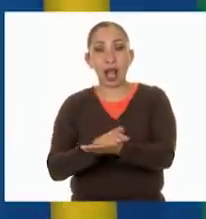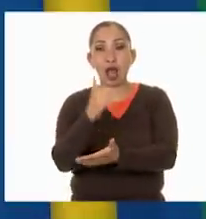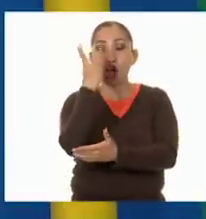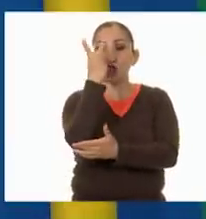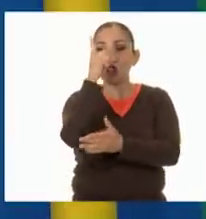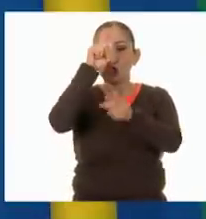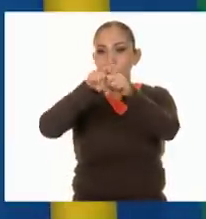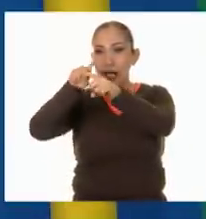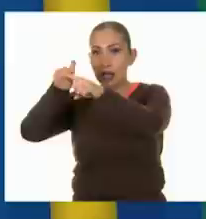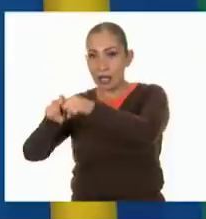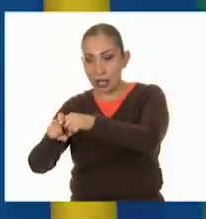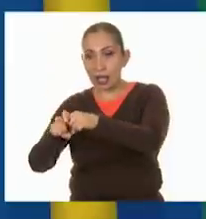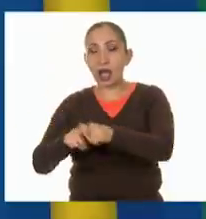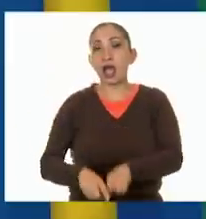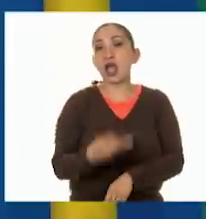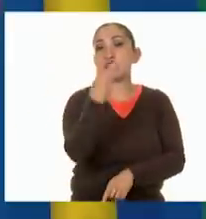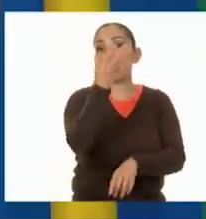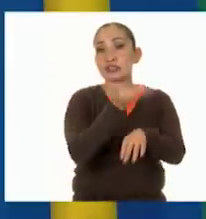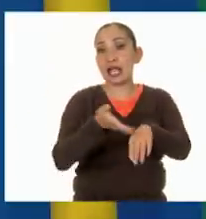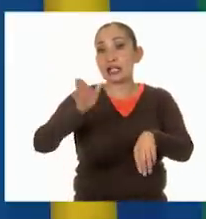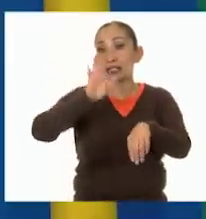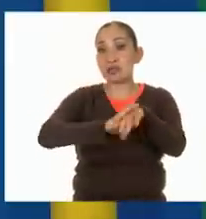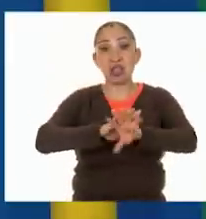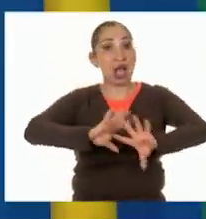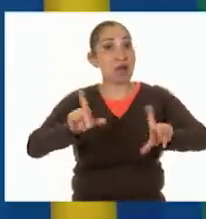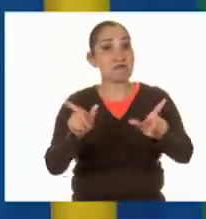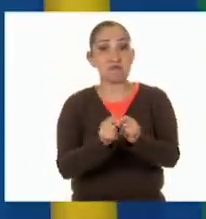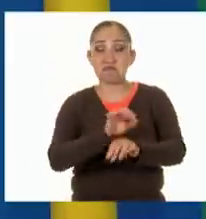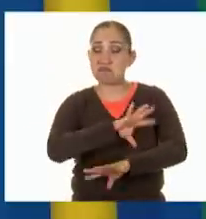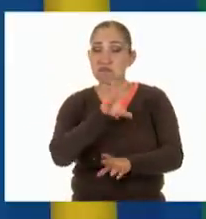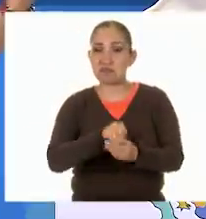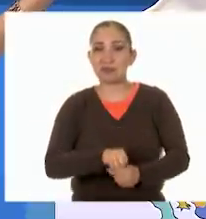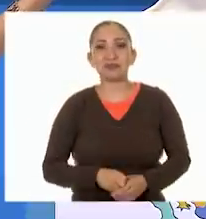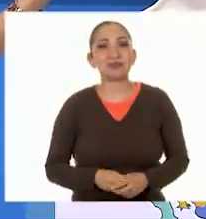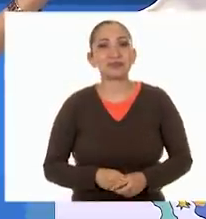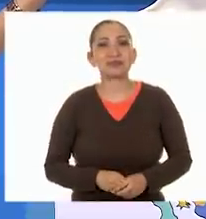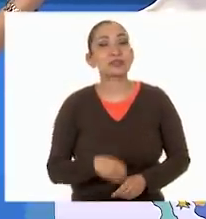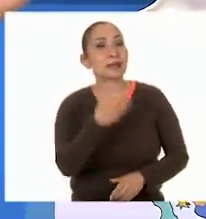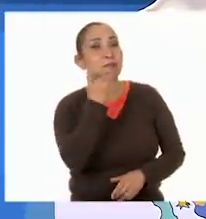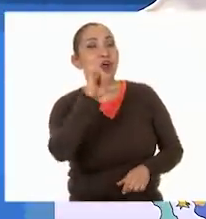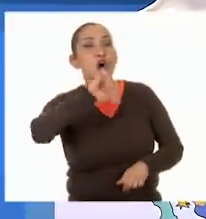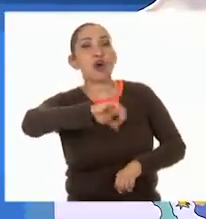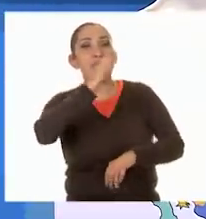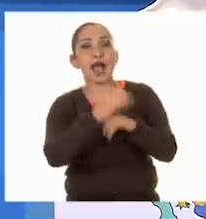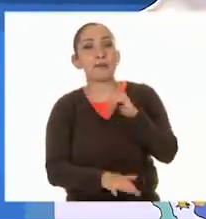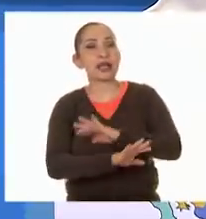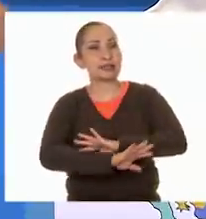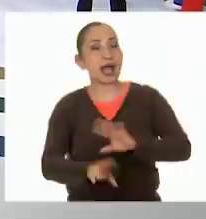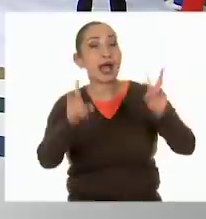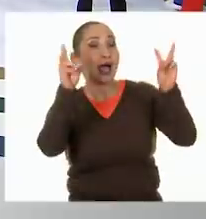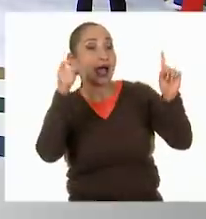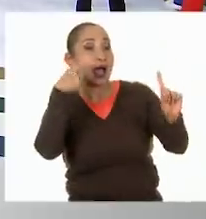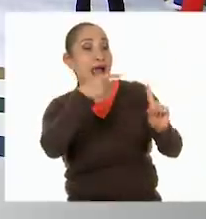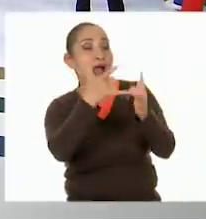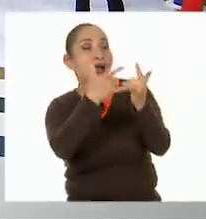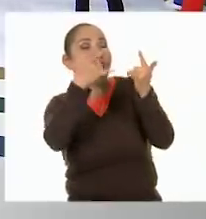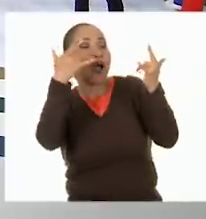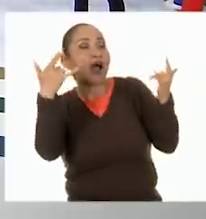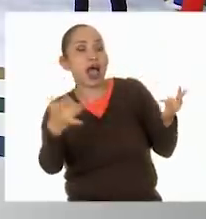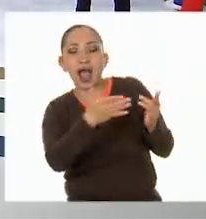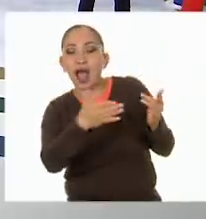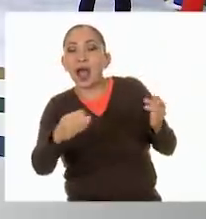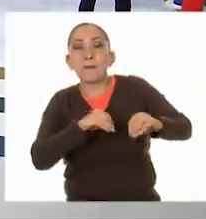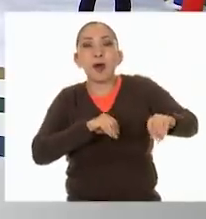de plástico y 2 calcetines. Eso es todo. Muy bien, por hoy hemos terminado con Historias